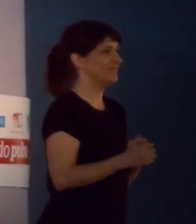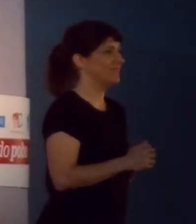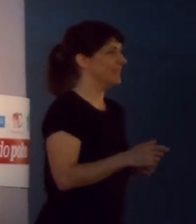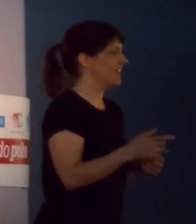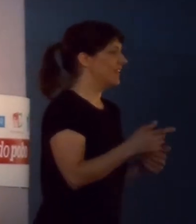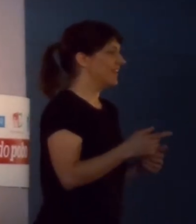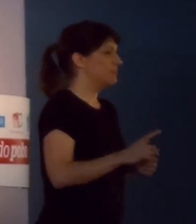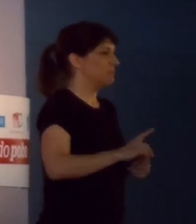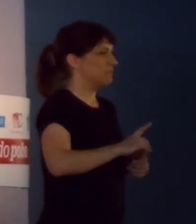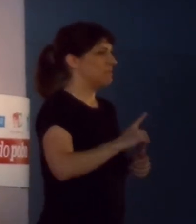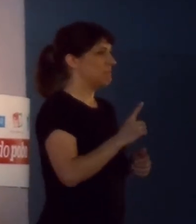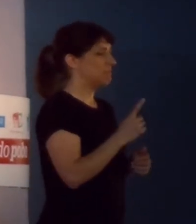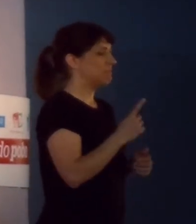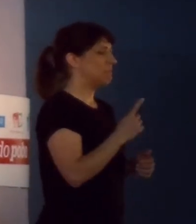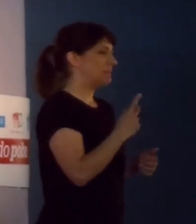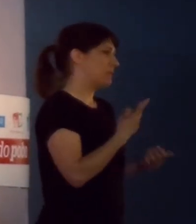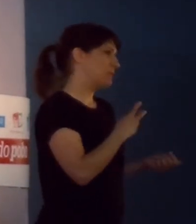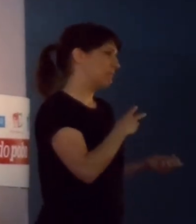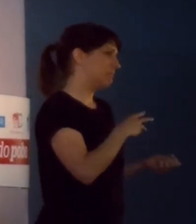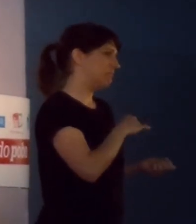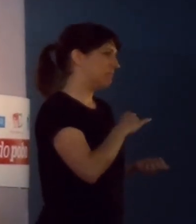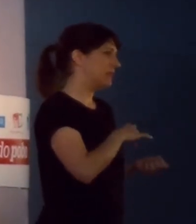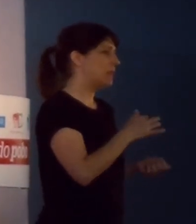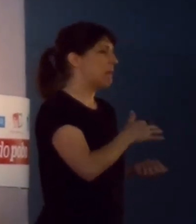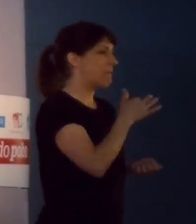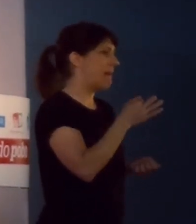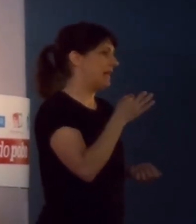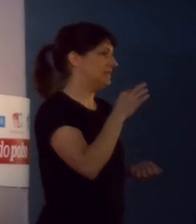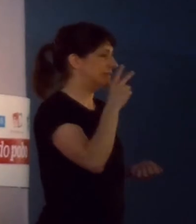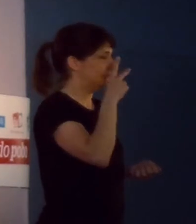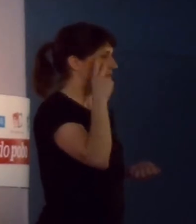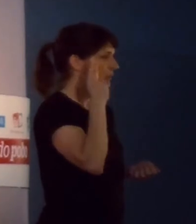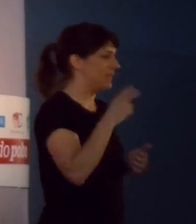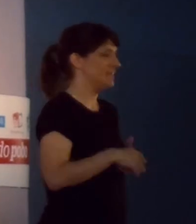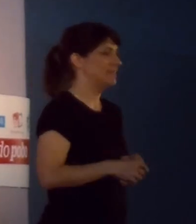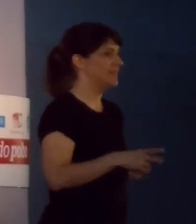Primeiro, e máis a Yolanda.